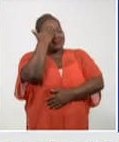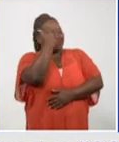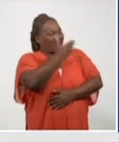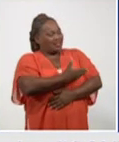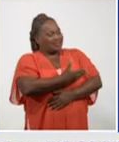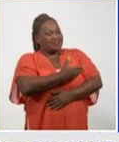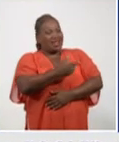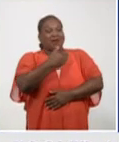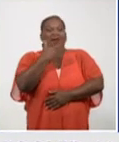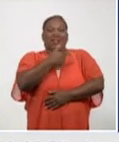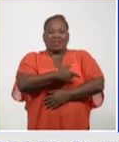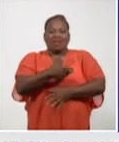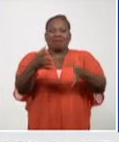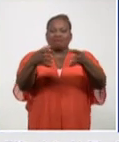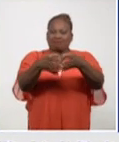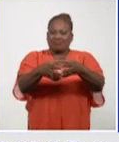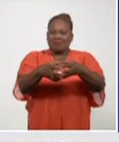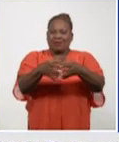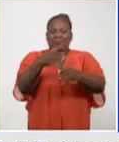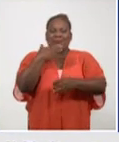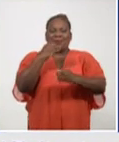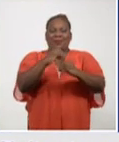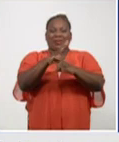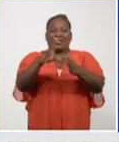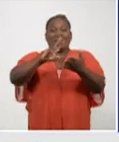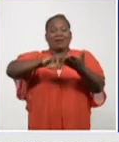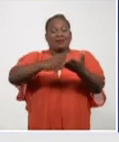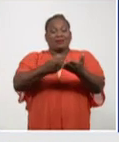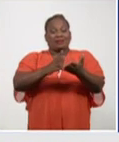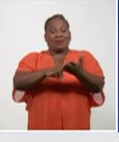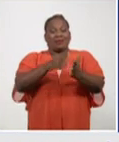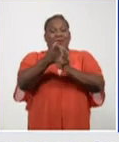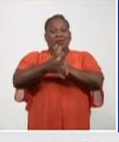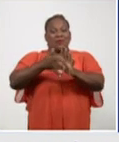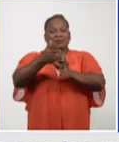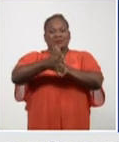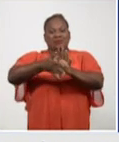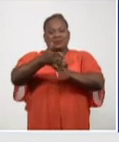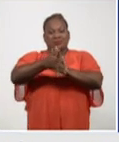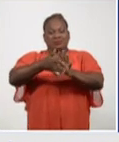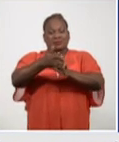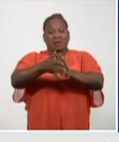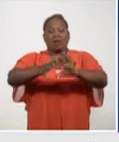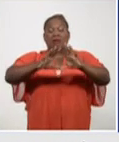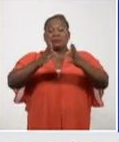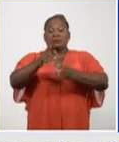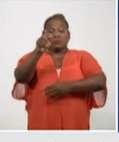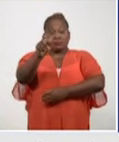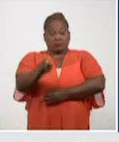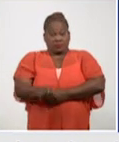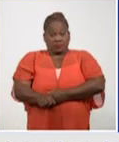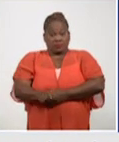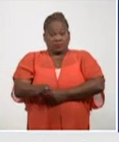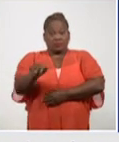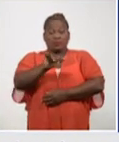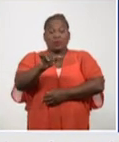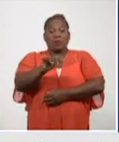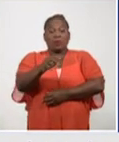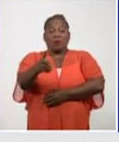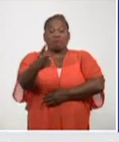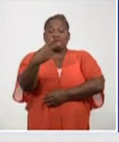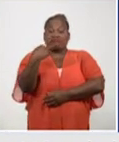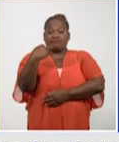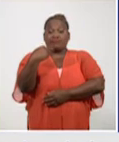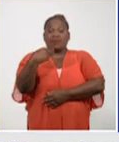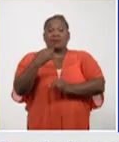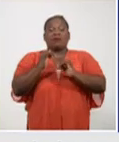equipo, al intérprete de lenguas de señas y a todas las personas que siguen la información diariamente.